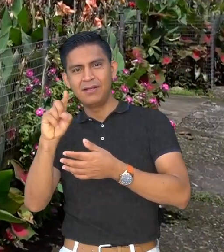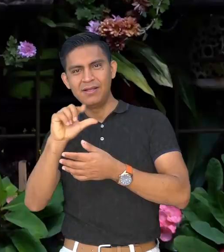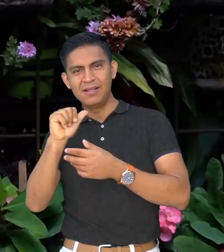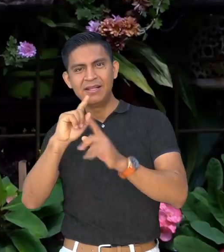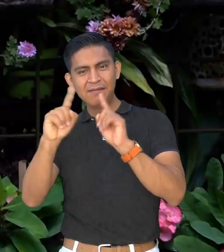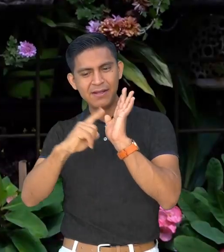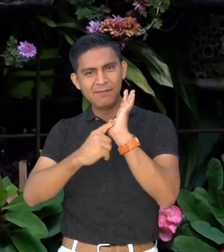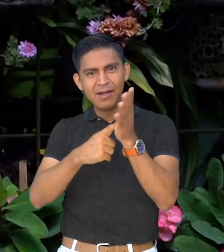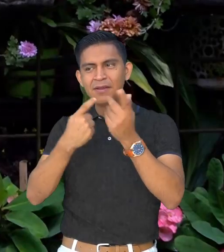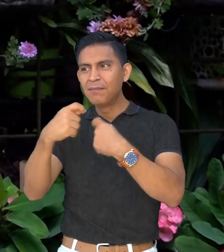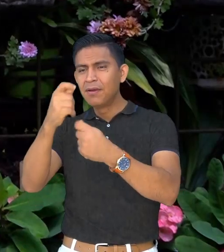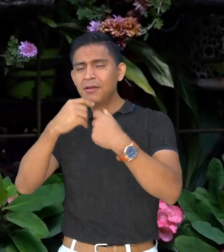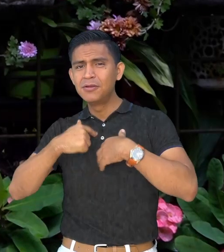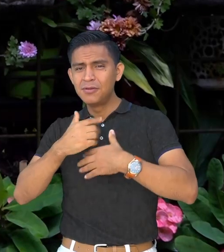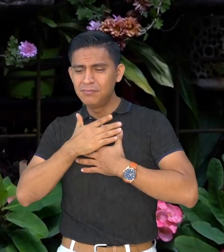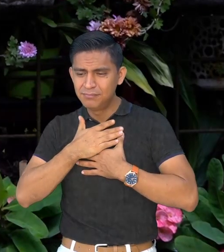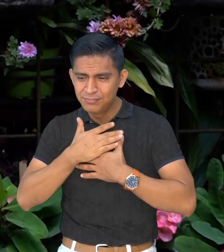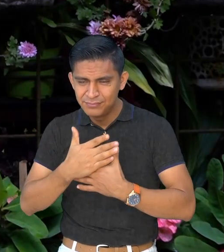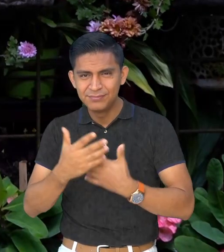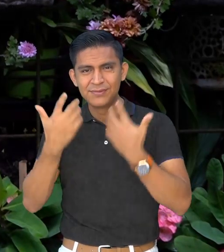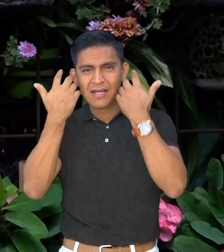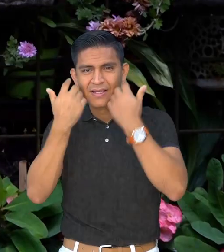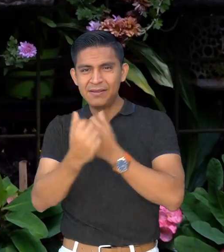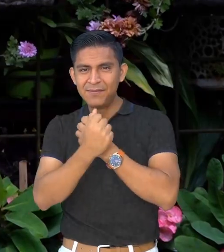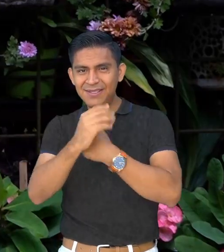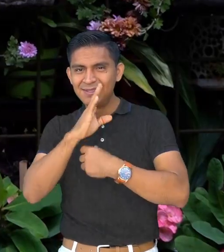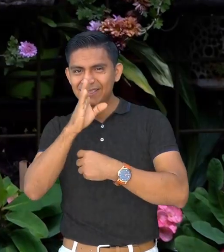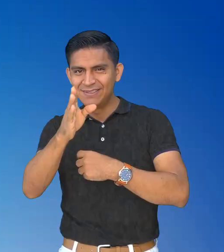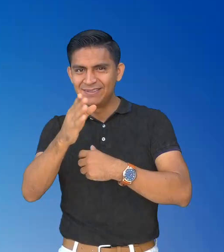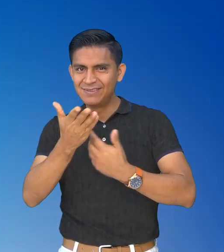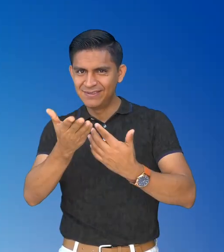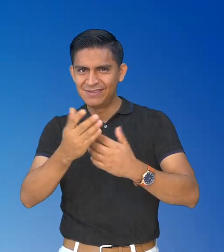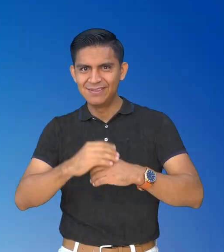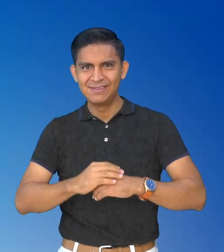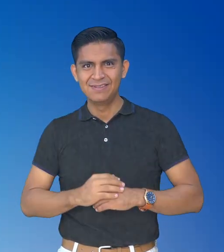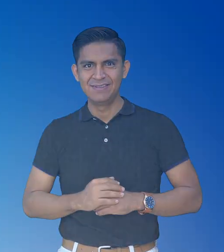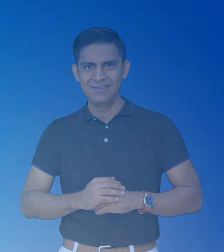en las diferentes ferias. Será atendido con amabilidad y el cariño de siempre.